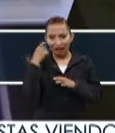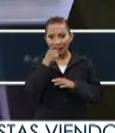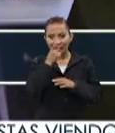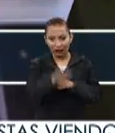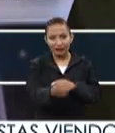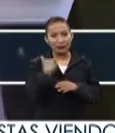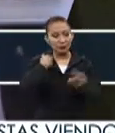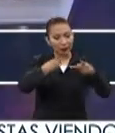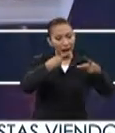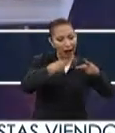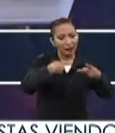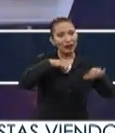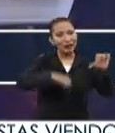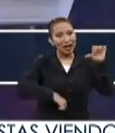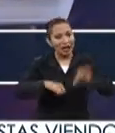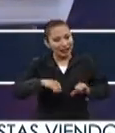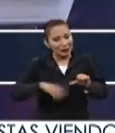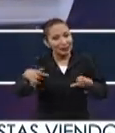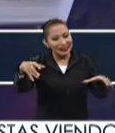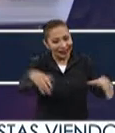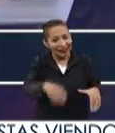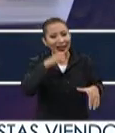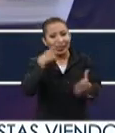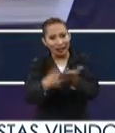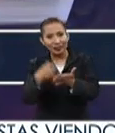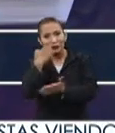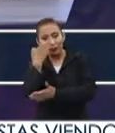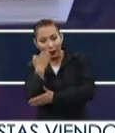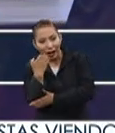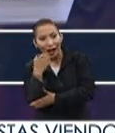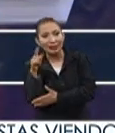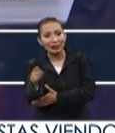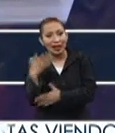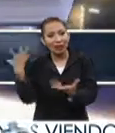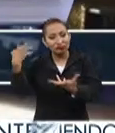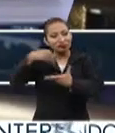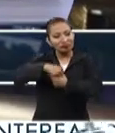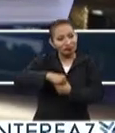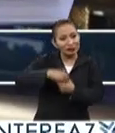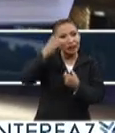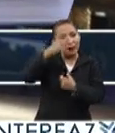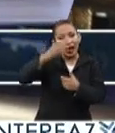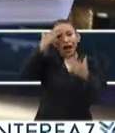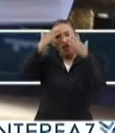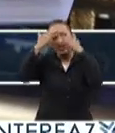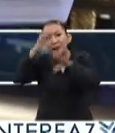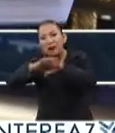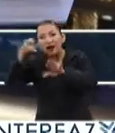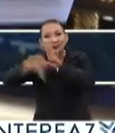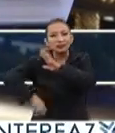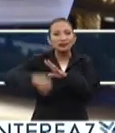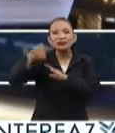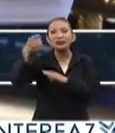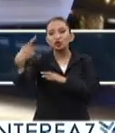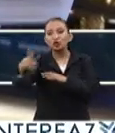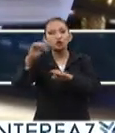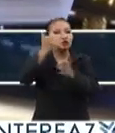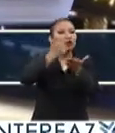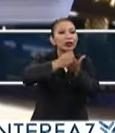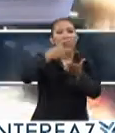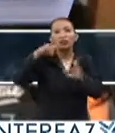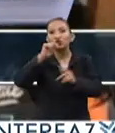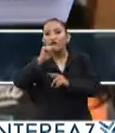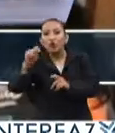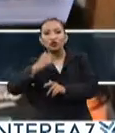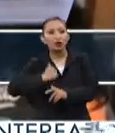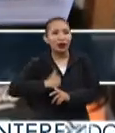platicando que organizaron ciertas actividades, incluso en la escuela, de integración para conocer más un poco esta ciudad de